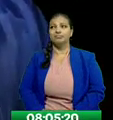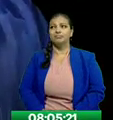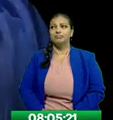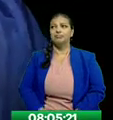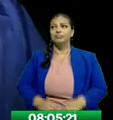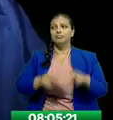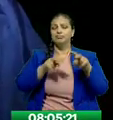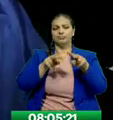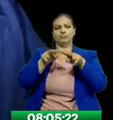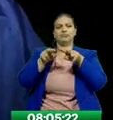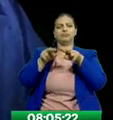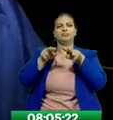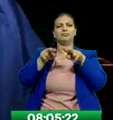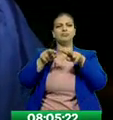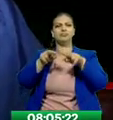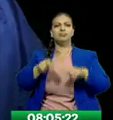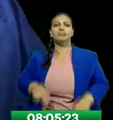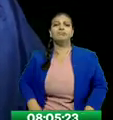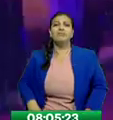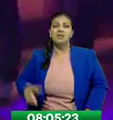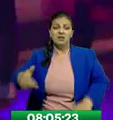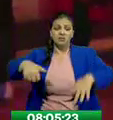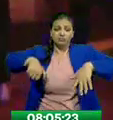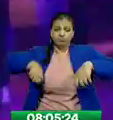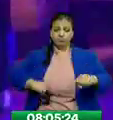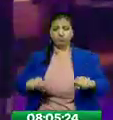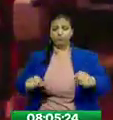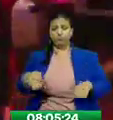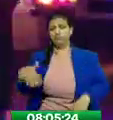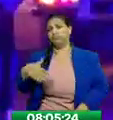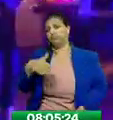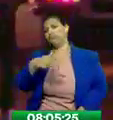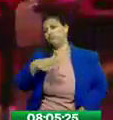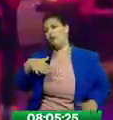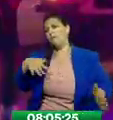mejor es corriendo demasiado. Informó Jorge Salazar.